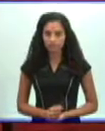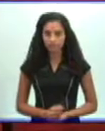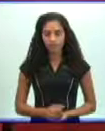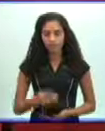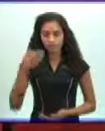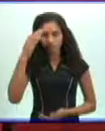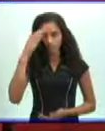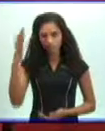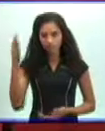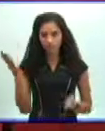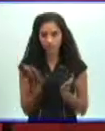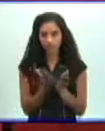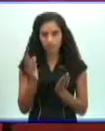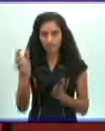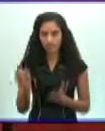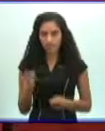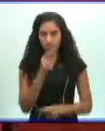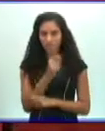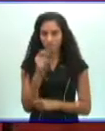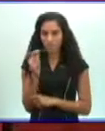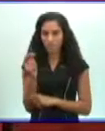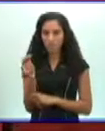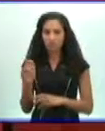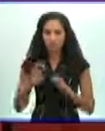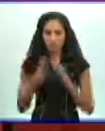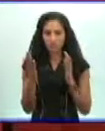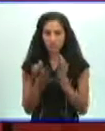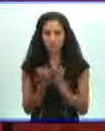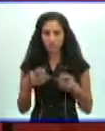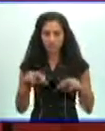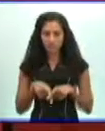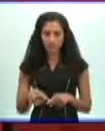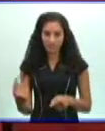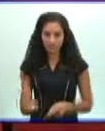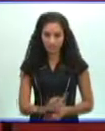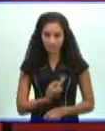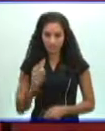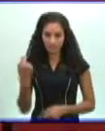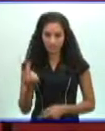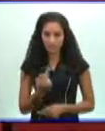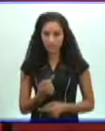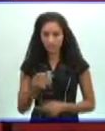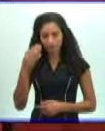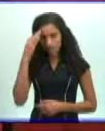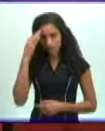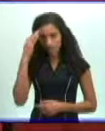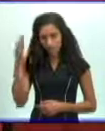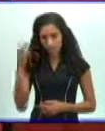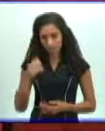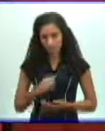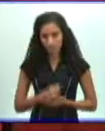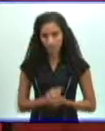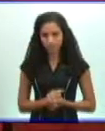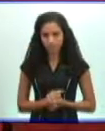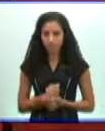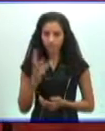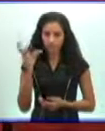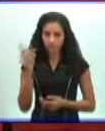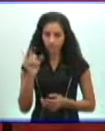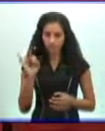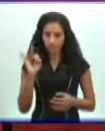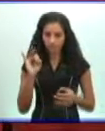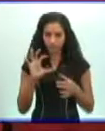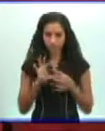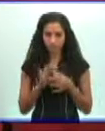Mis saludos, estudiantes, profesores y la familia con las que tengo el placer de compartir otro encuentro de